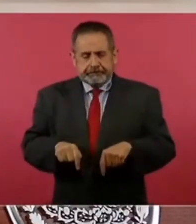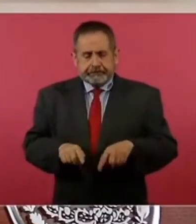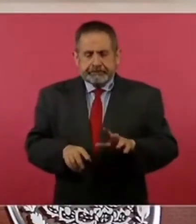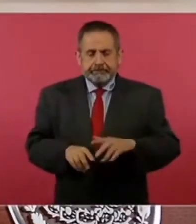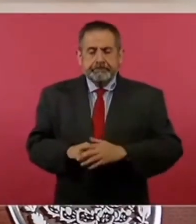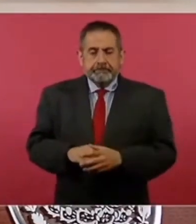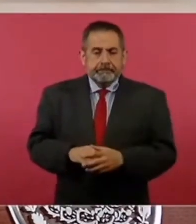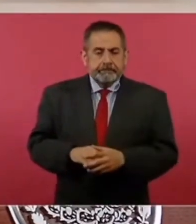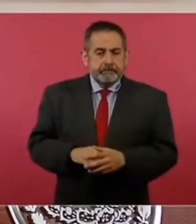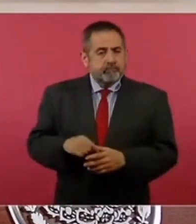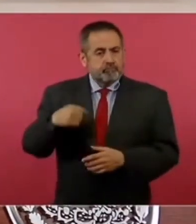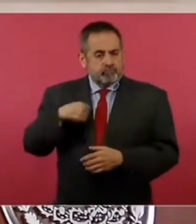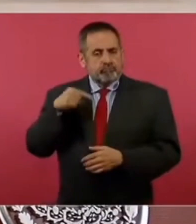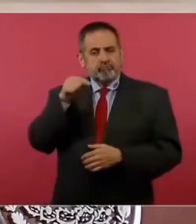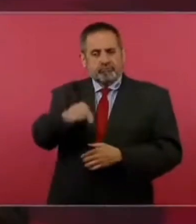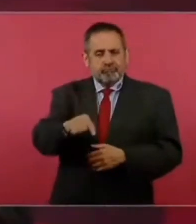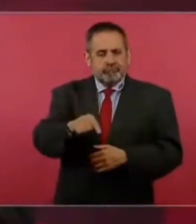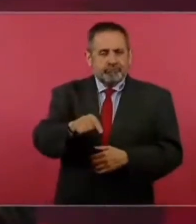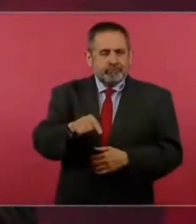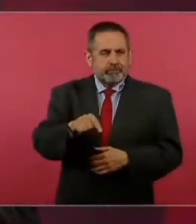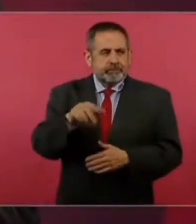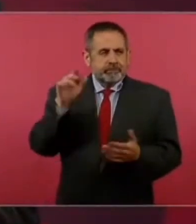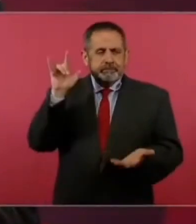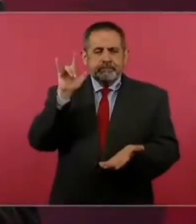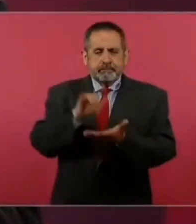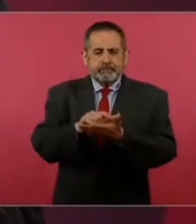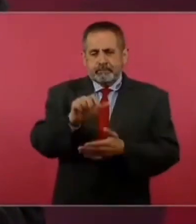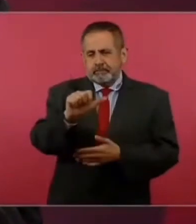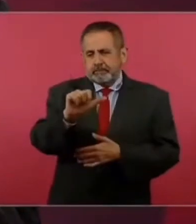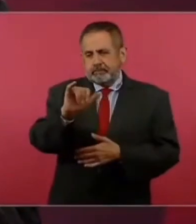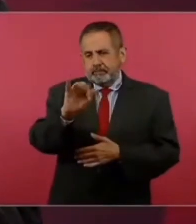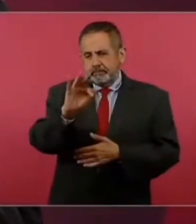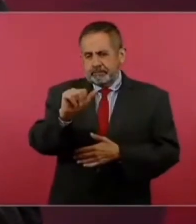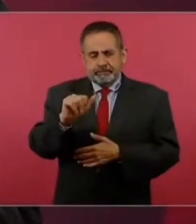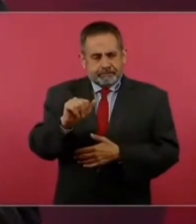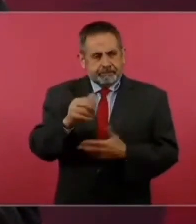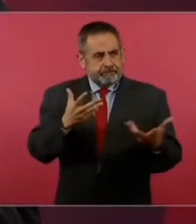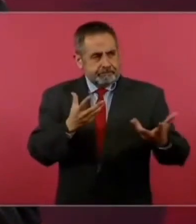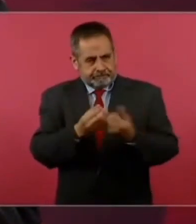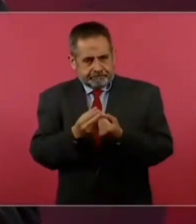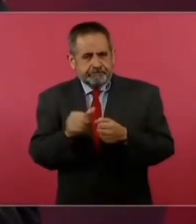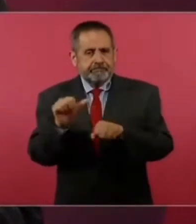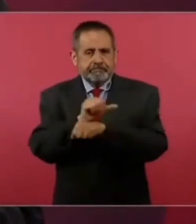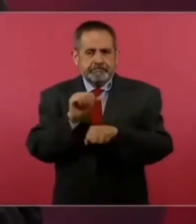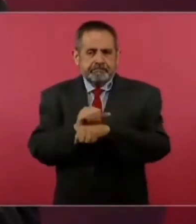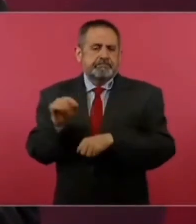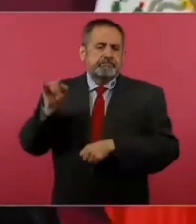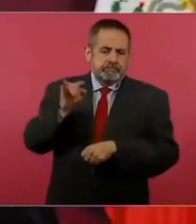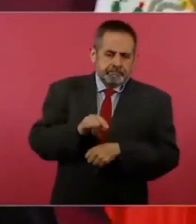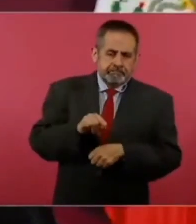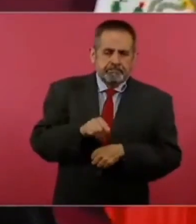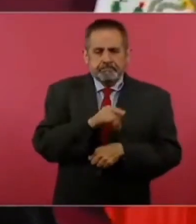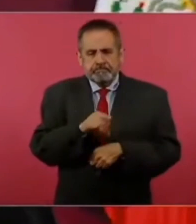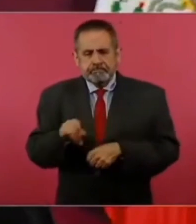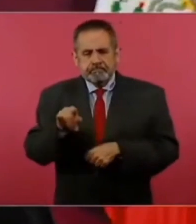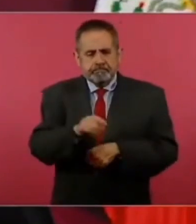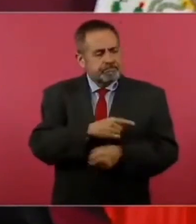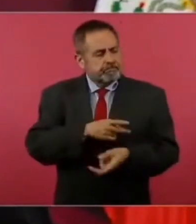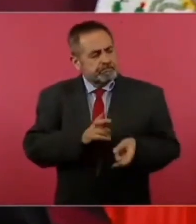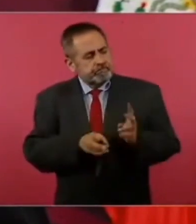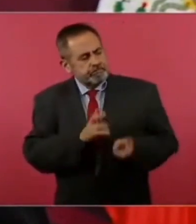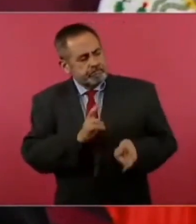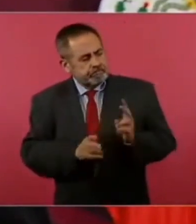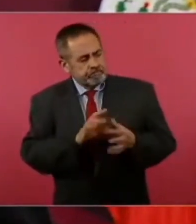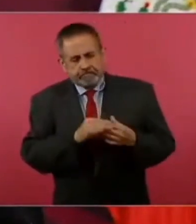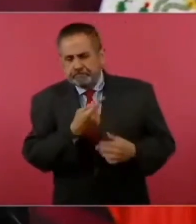que lo puede esperar el aeropuerto Felipe Ángeles en el trayecto en la plática lo primero que